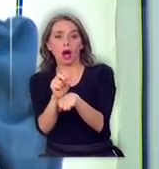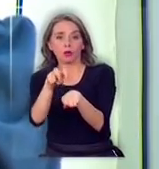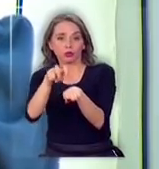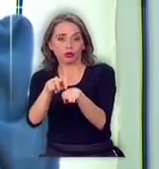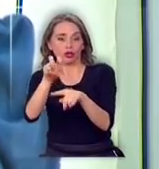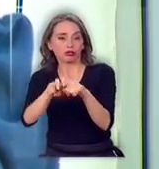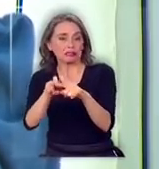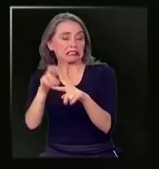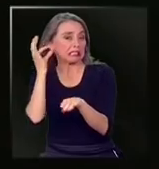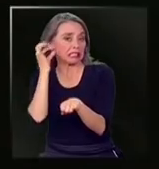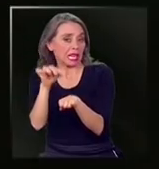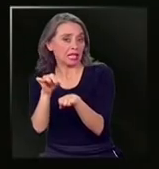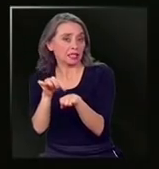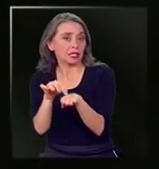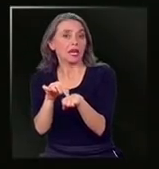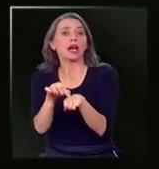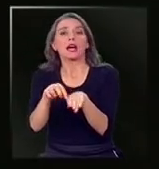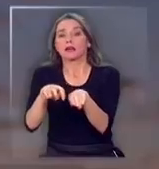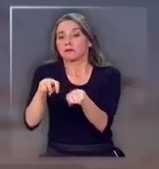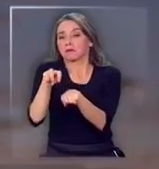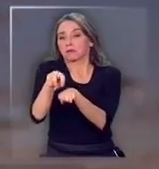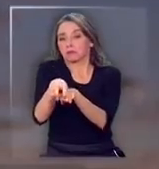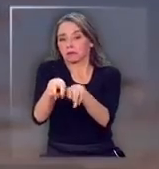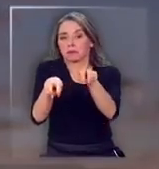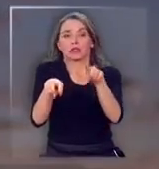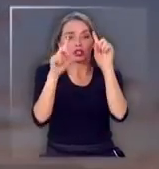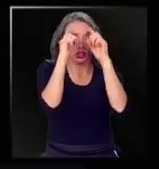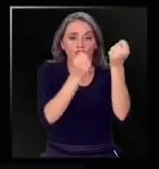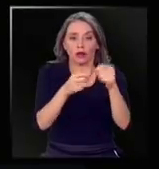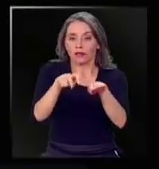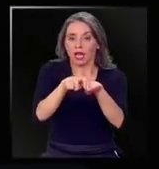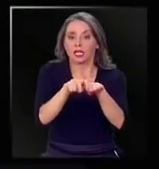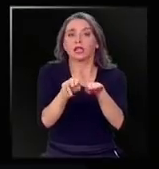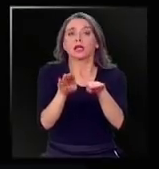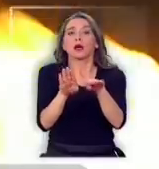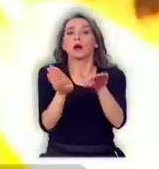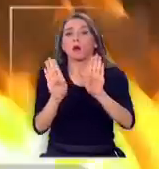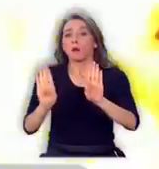estaba, en el asiento del copiloto, con la puerta abierta,